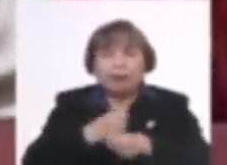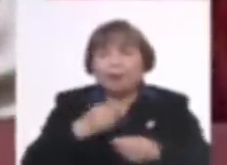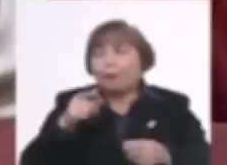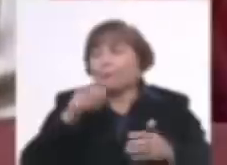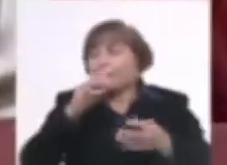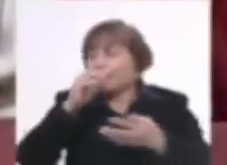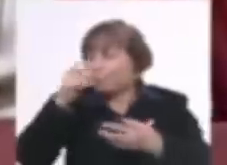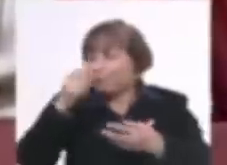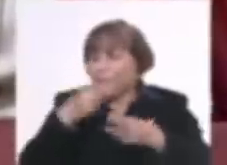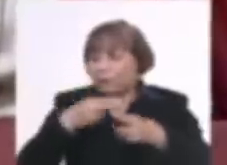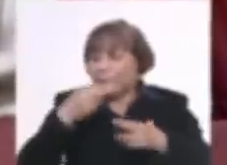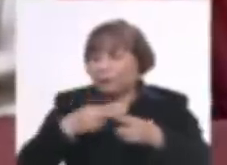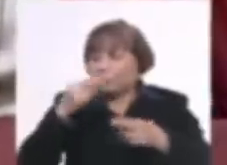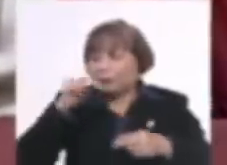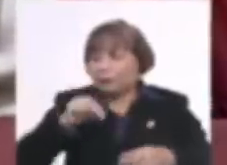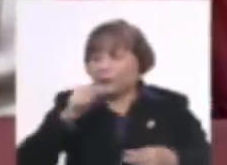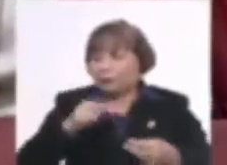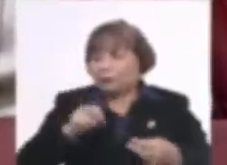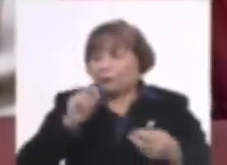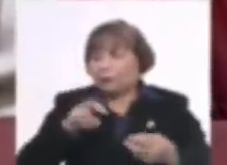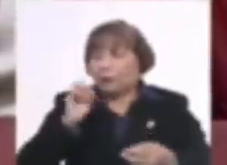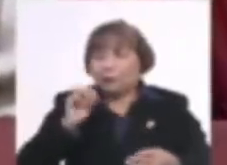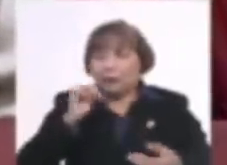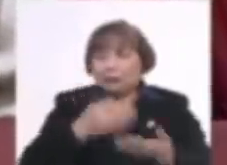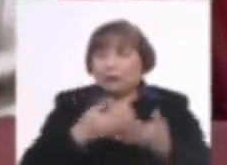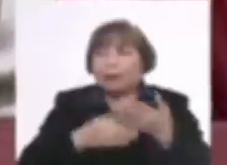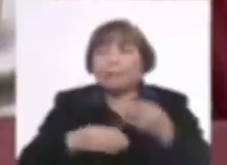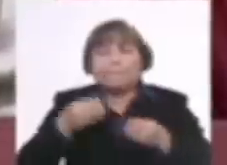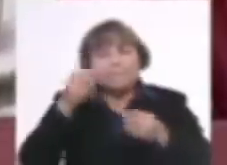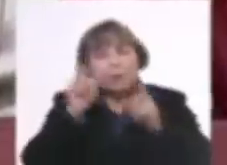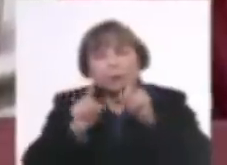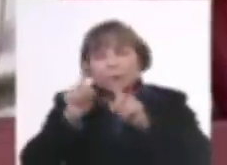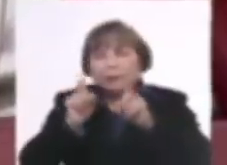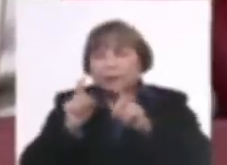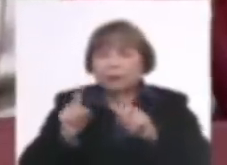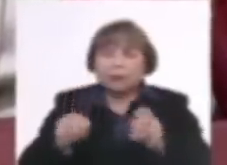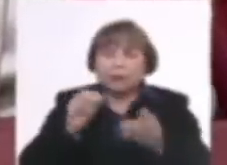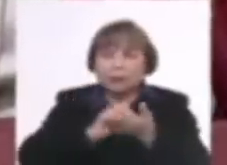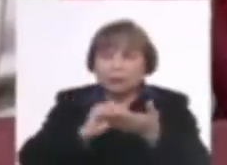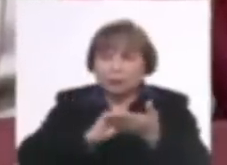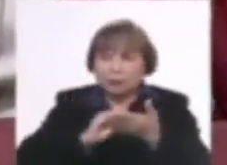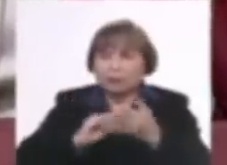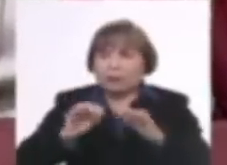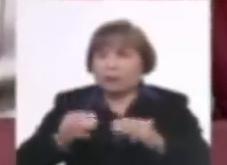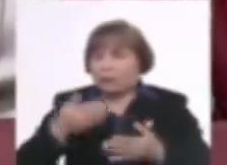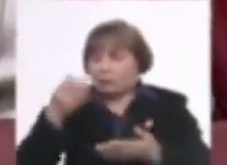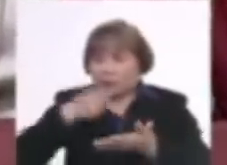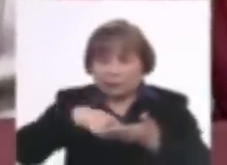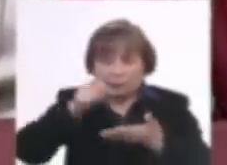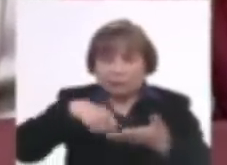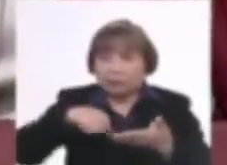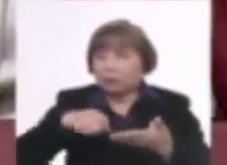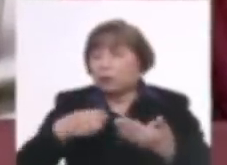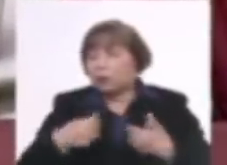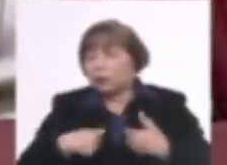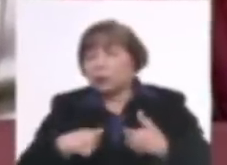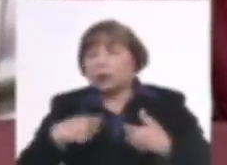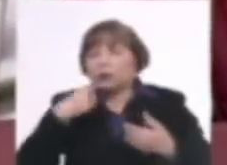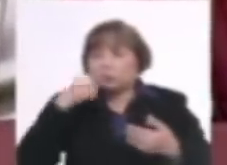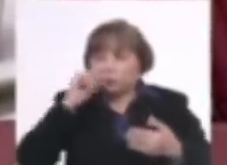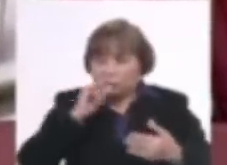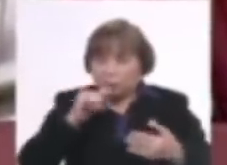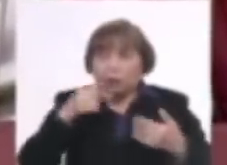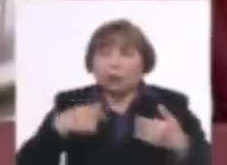de censar, anotar nombres, preguntar a la población y lo redacto y ellos lo firman. Por eso yo